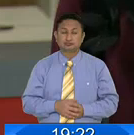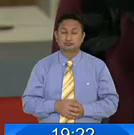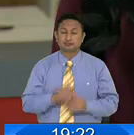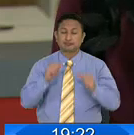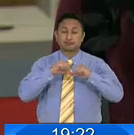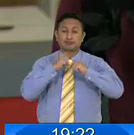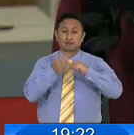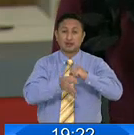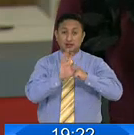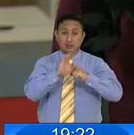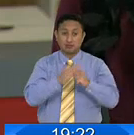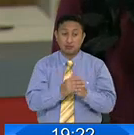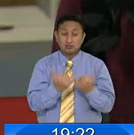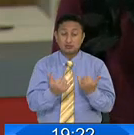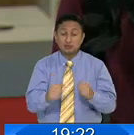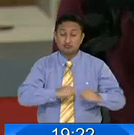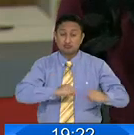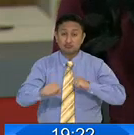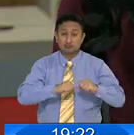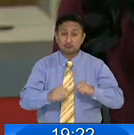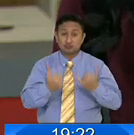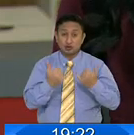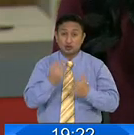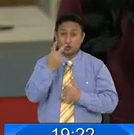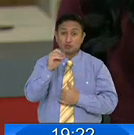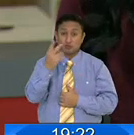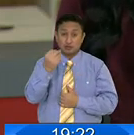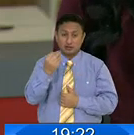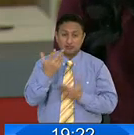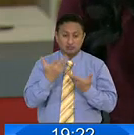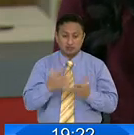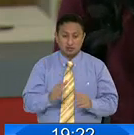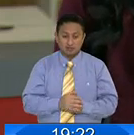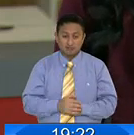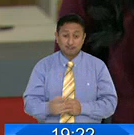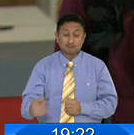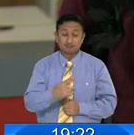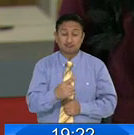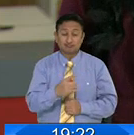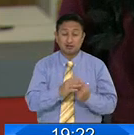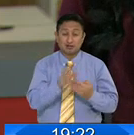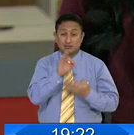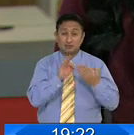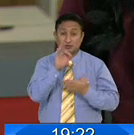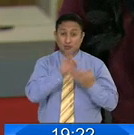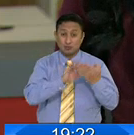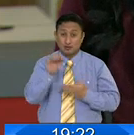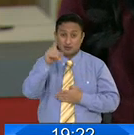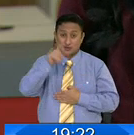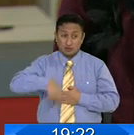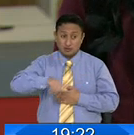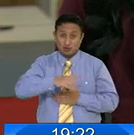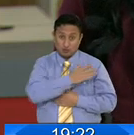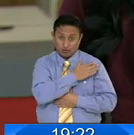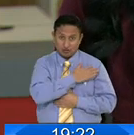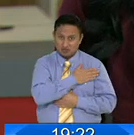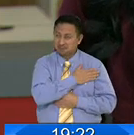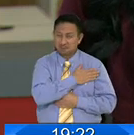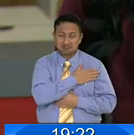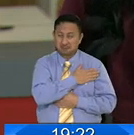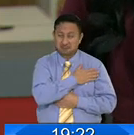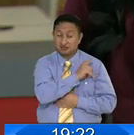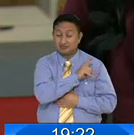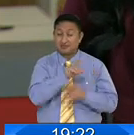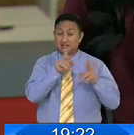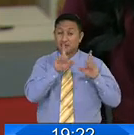legislativa en este 2020 con un bajísimo índice de aprobación ciudadana y dejando pendiente de temas trascendentales como